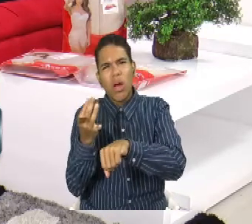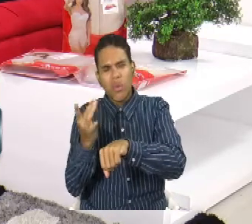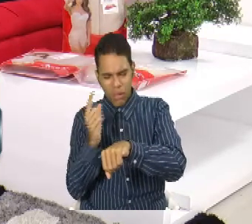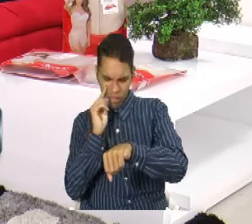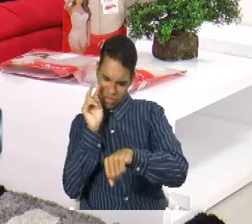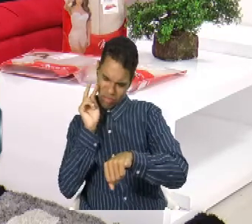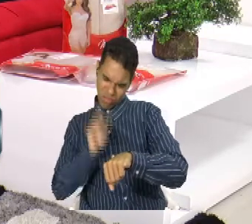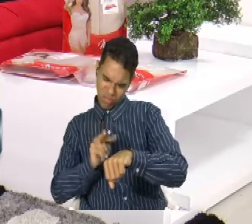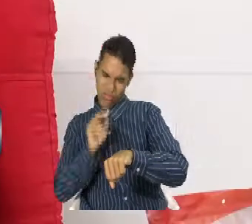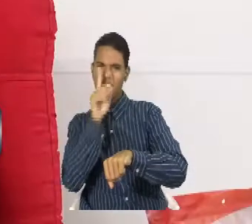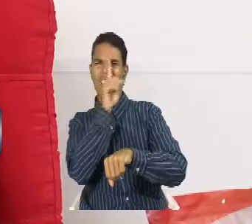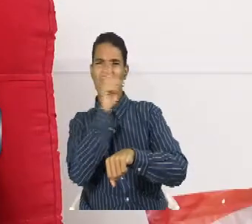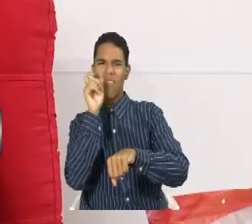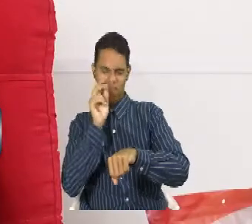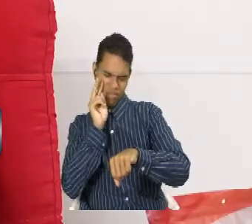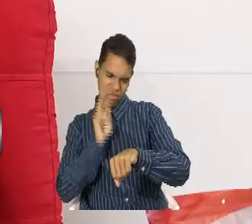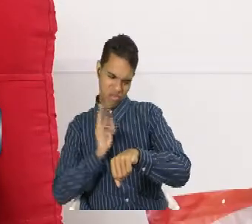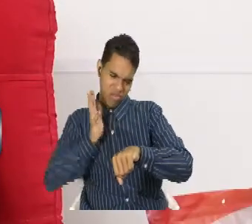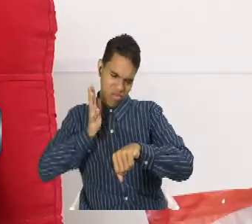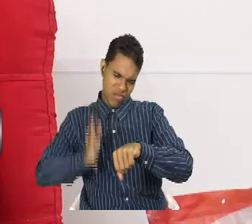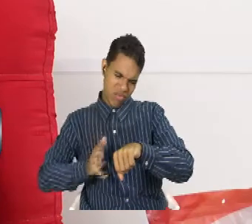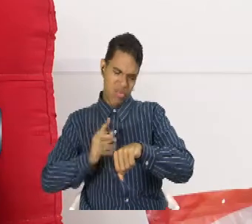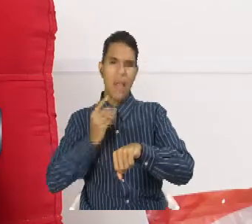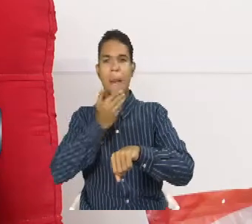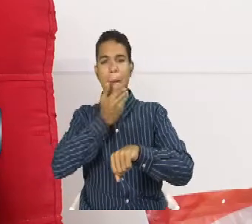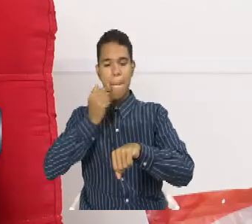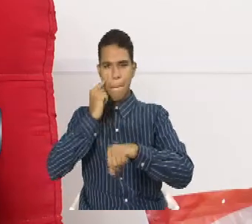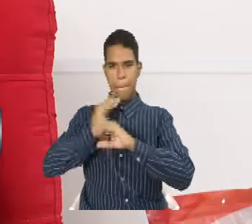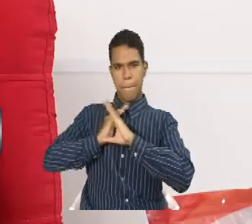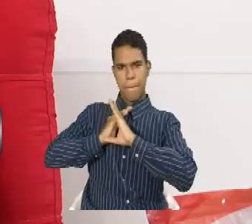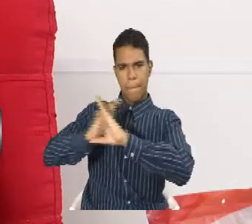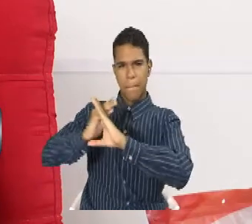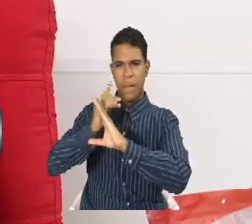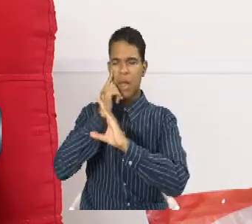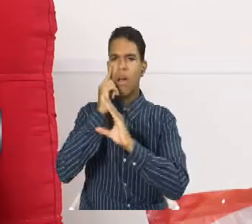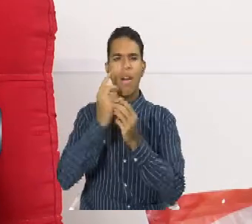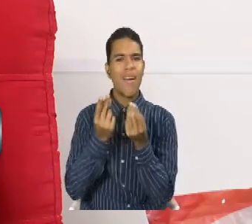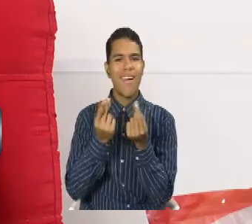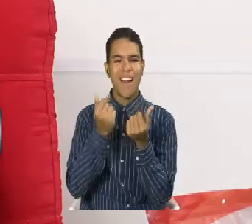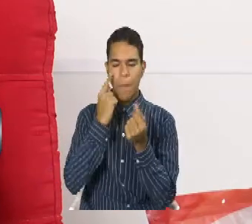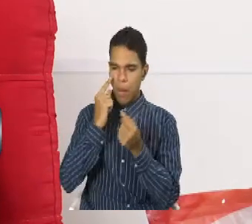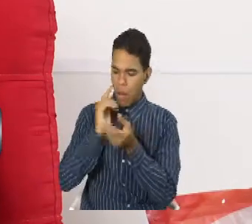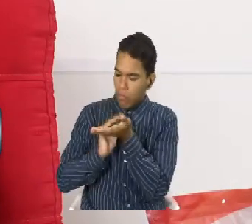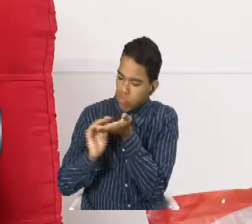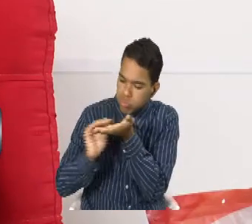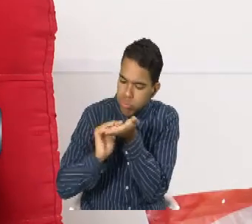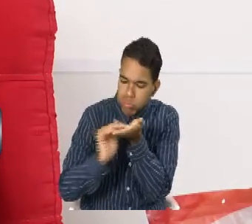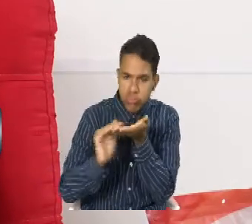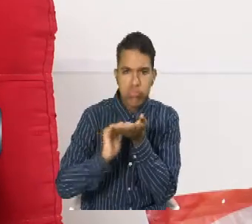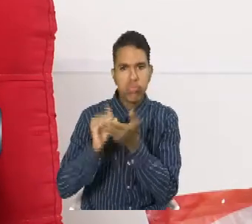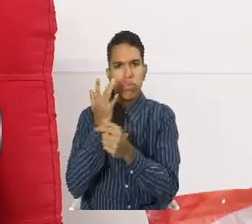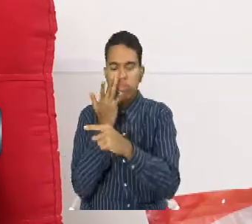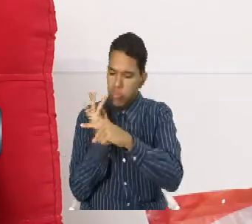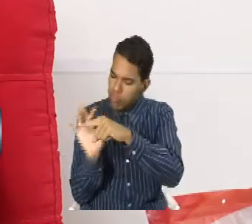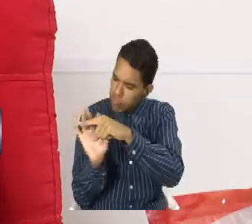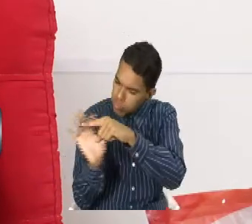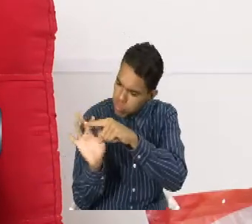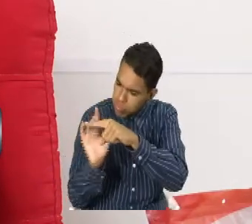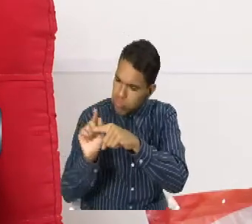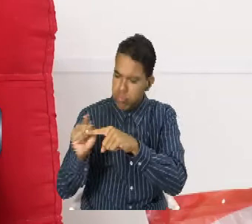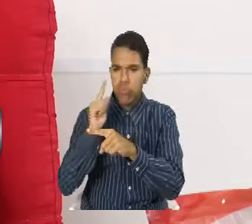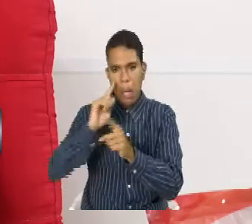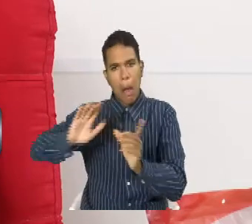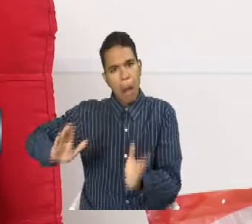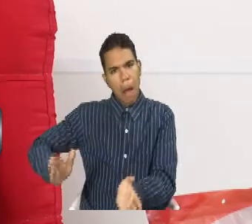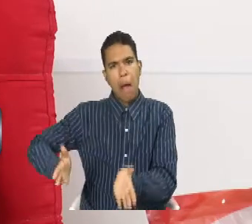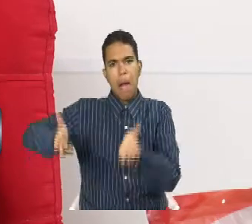aspecto estético al área que se trabajó. Entonces, esto optimiza el tratamiento o la cirugía que haya realizado